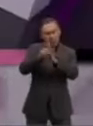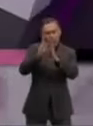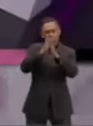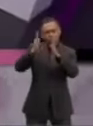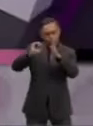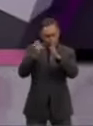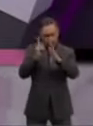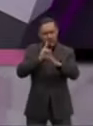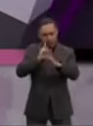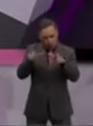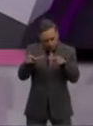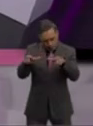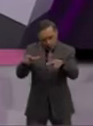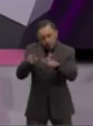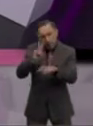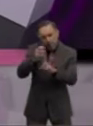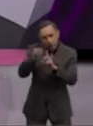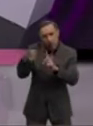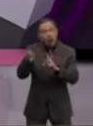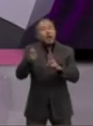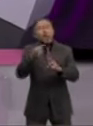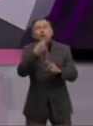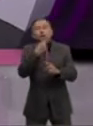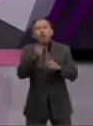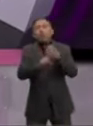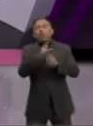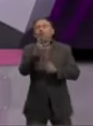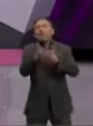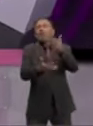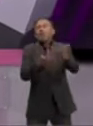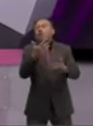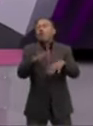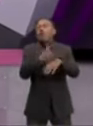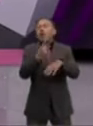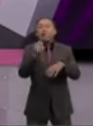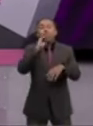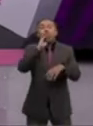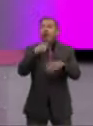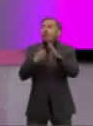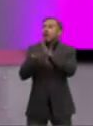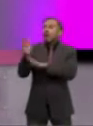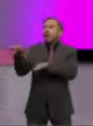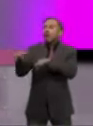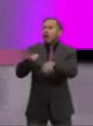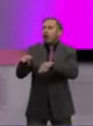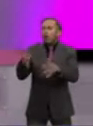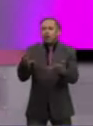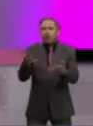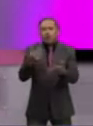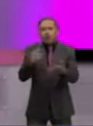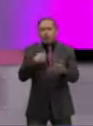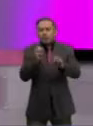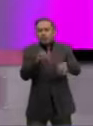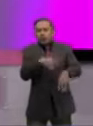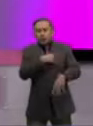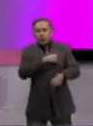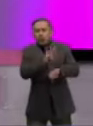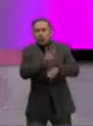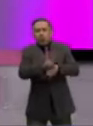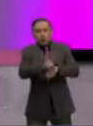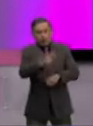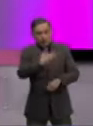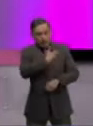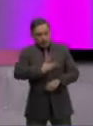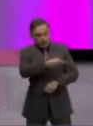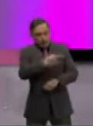documentado, incendiados porque se quedan cerrados, porque la mamá tiene que ir a trabajar, ¿qué va a hacer la madre? No ha tenido ninguna delicadeza el presidente